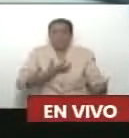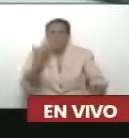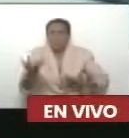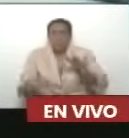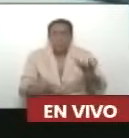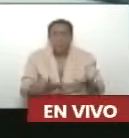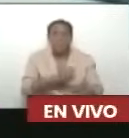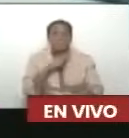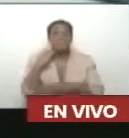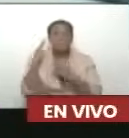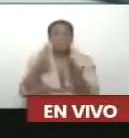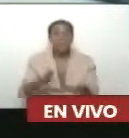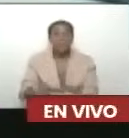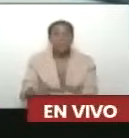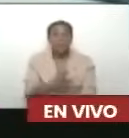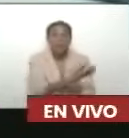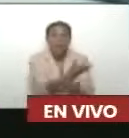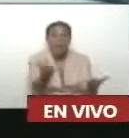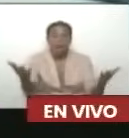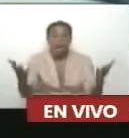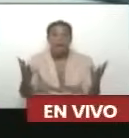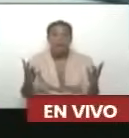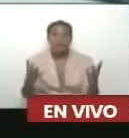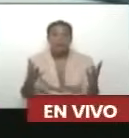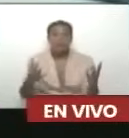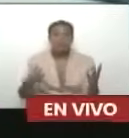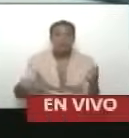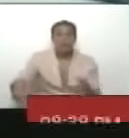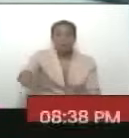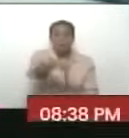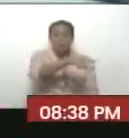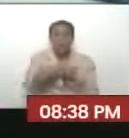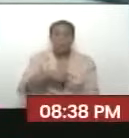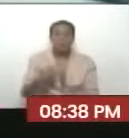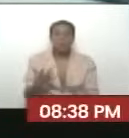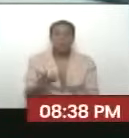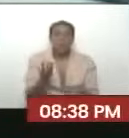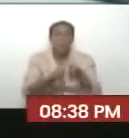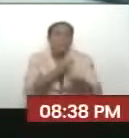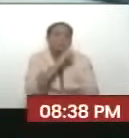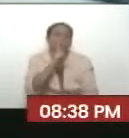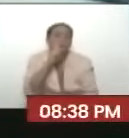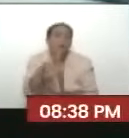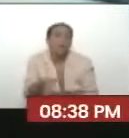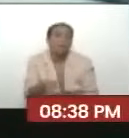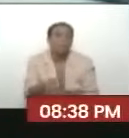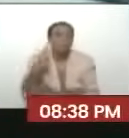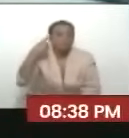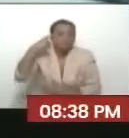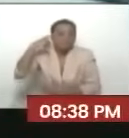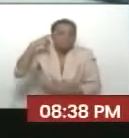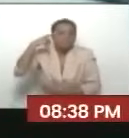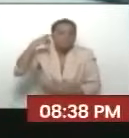Y murió delante de todos ellos, dándole vuelta al cadáver. ¿Cómo se llama eso? Fascismo.